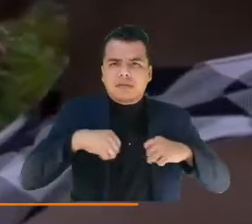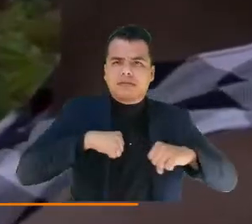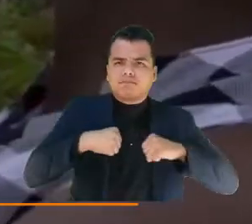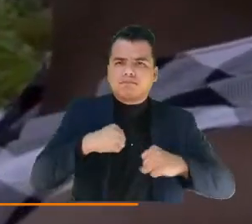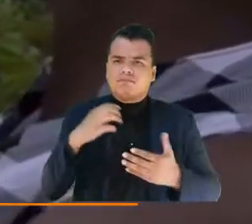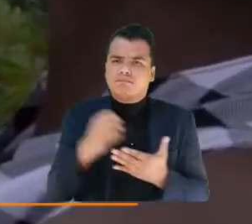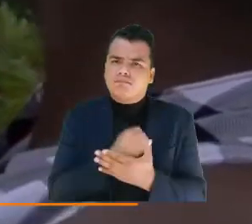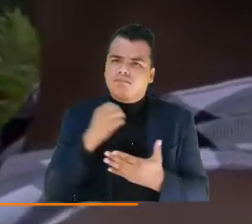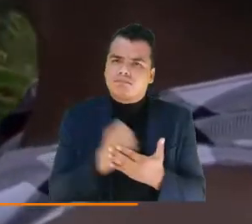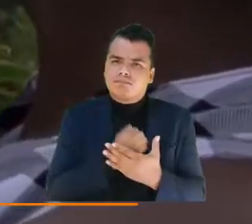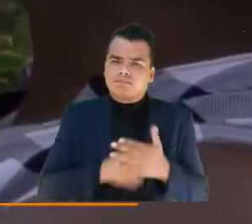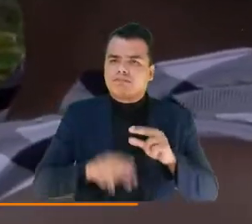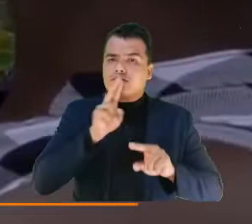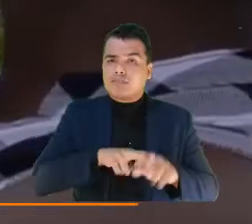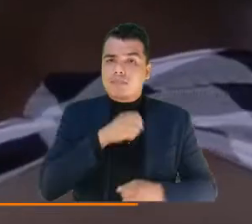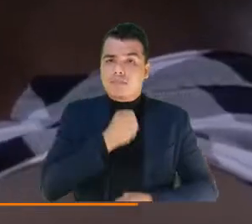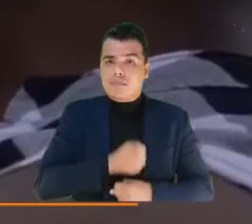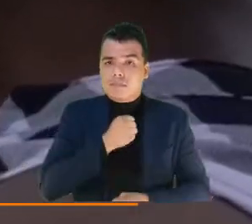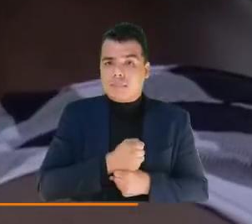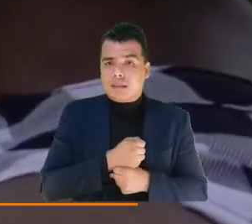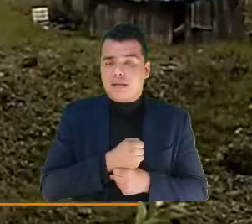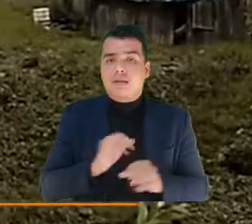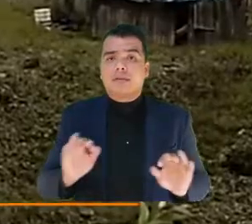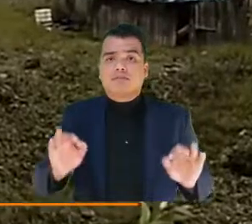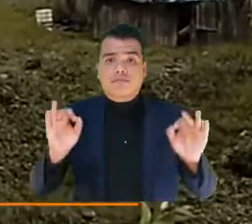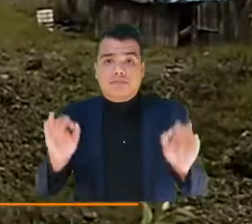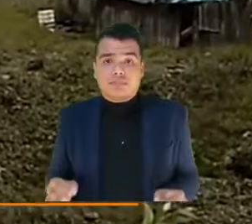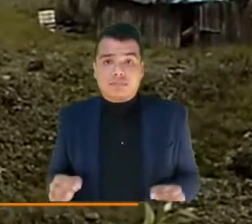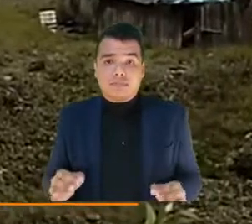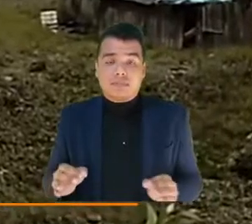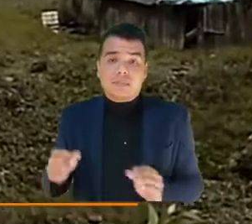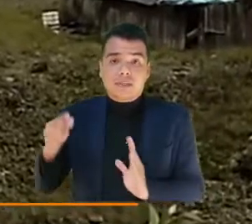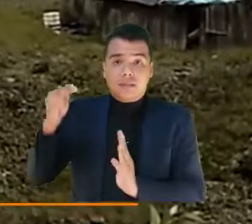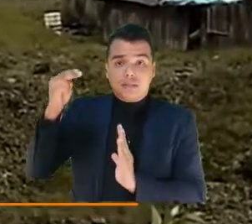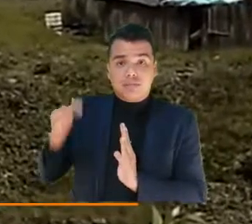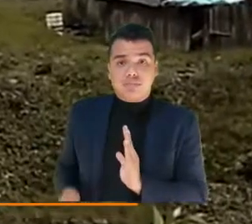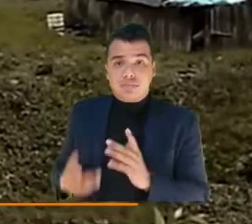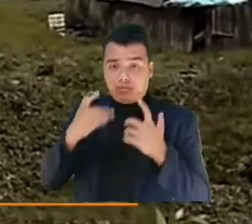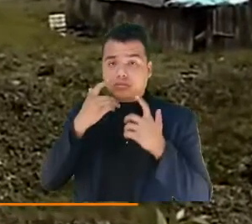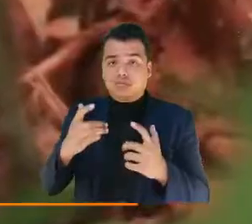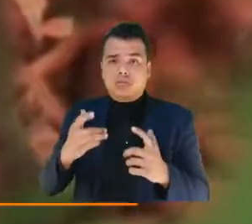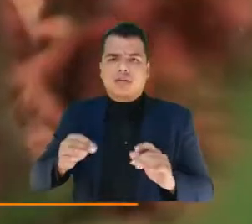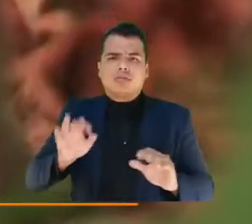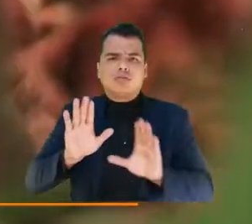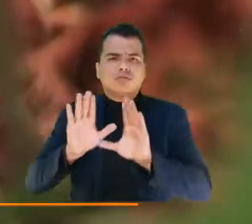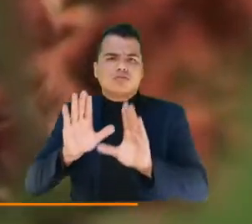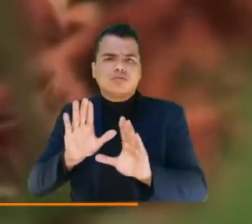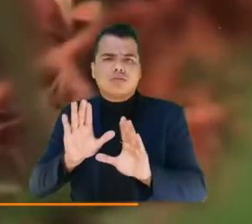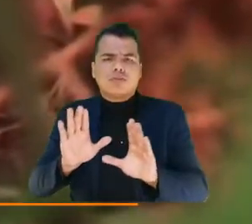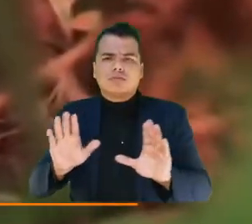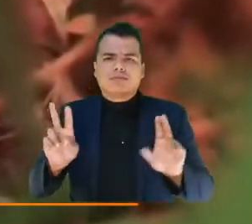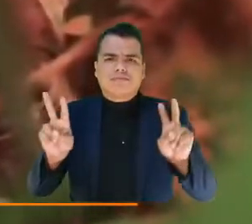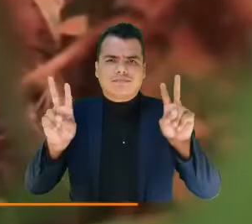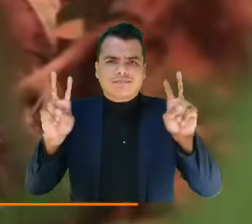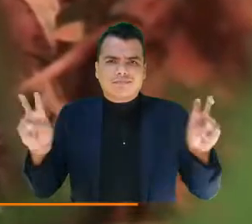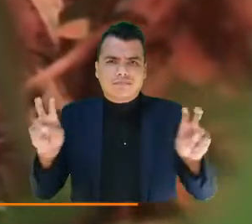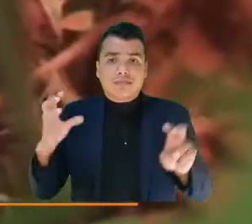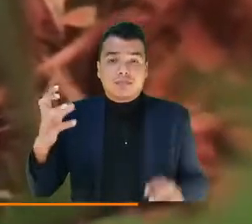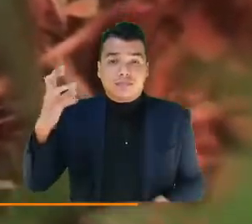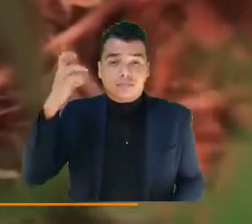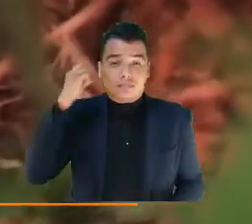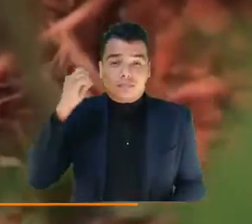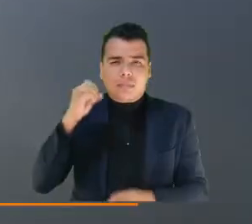sobrevivir, una forma de permanecer en un territorio. Y esto tiene una historia, ¿no? Una historia que está conectada con lo que